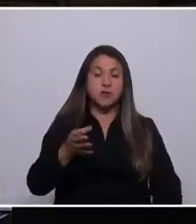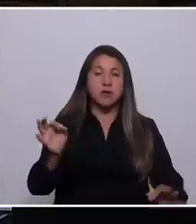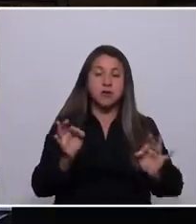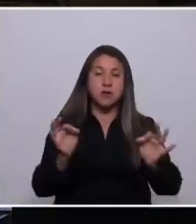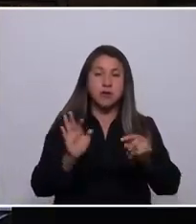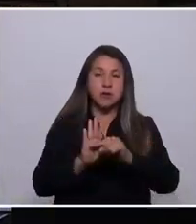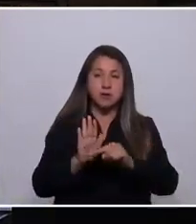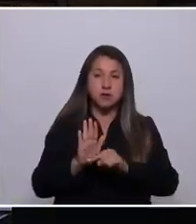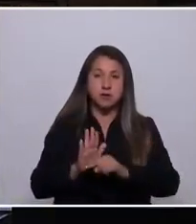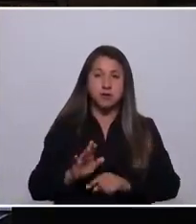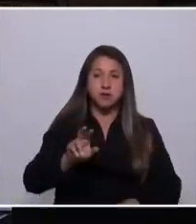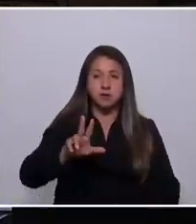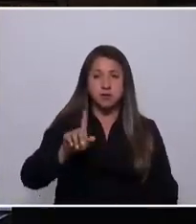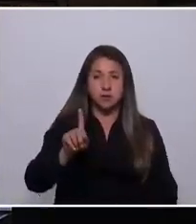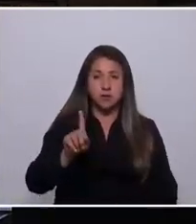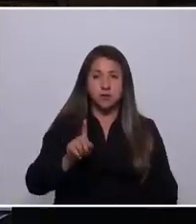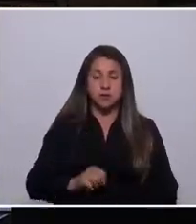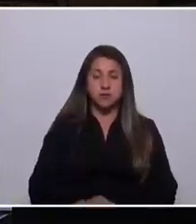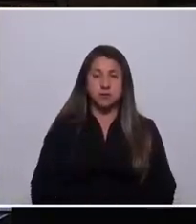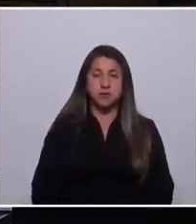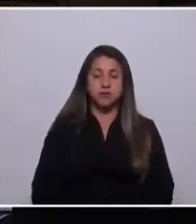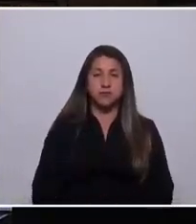número 81.